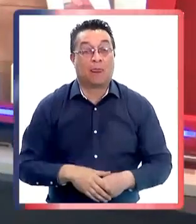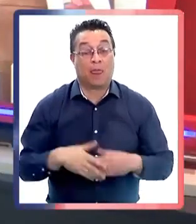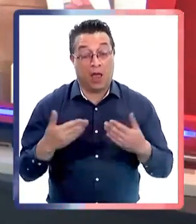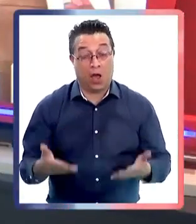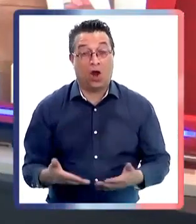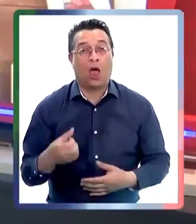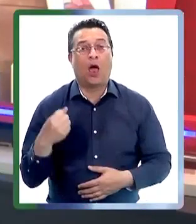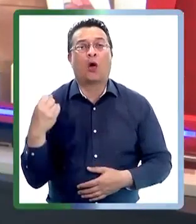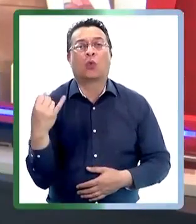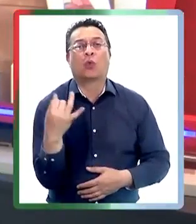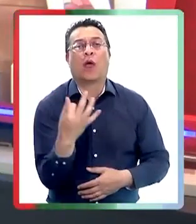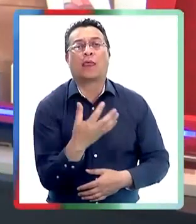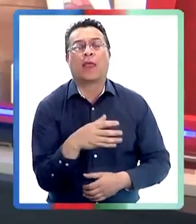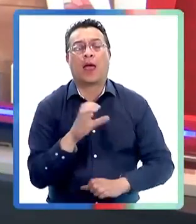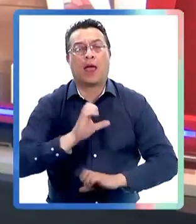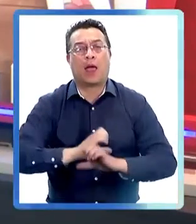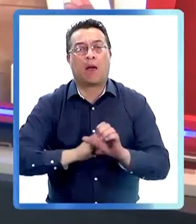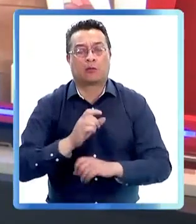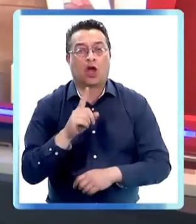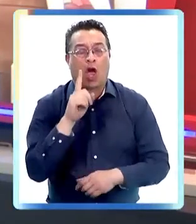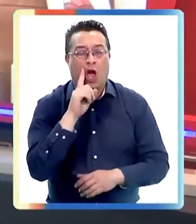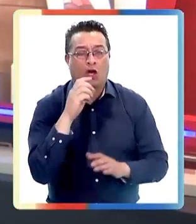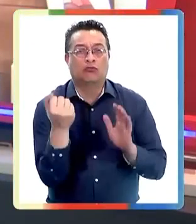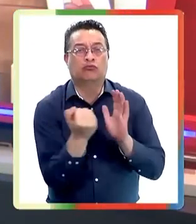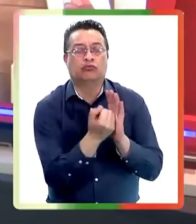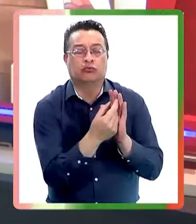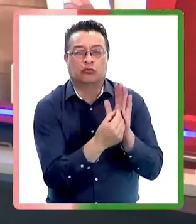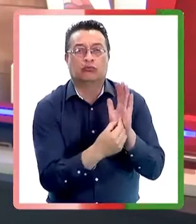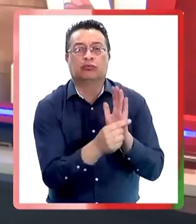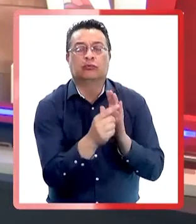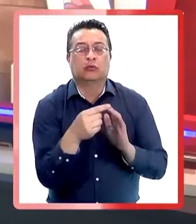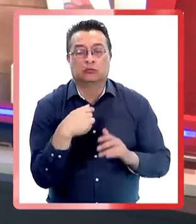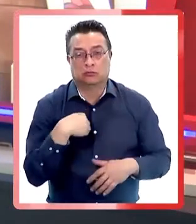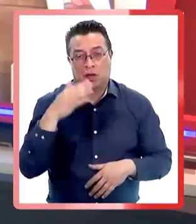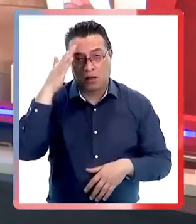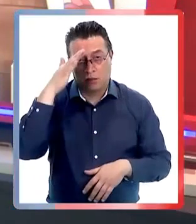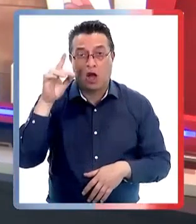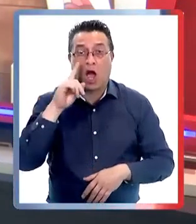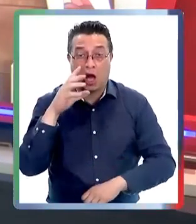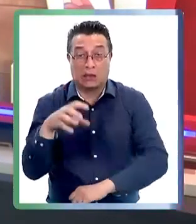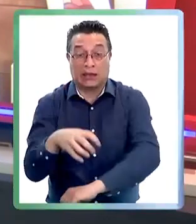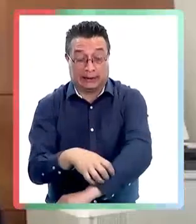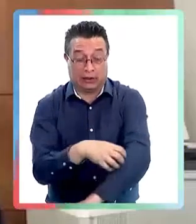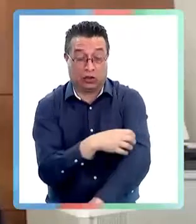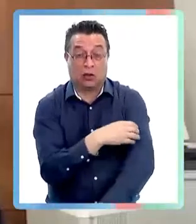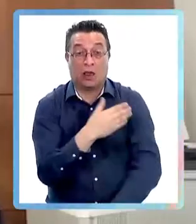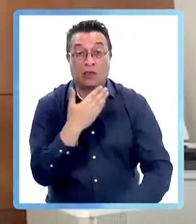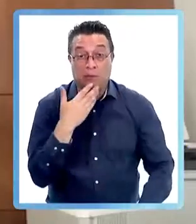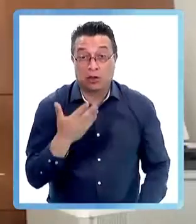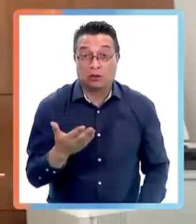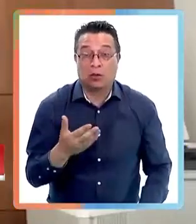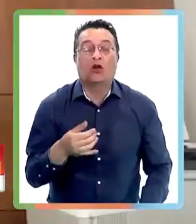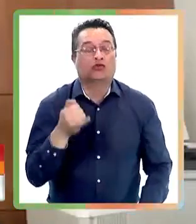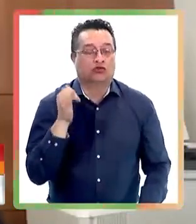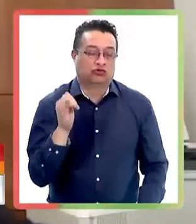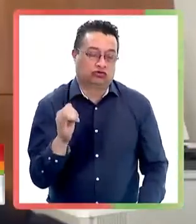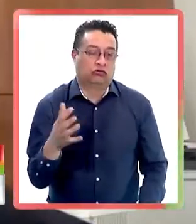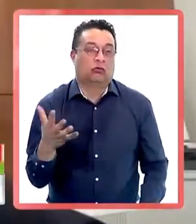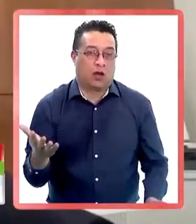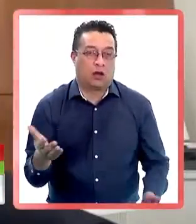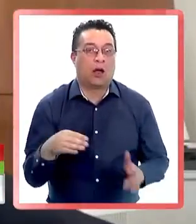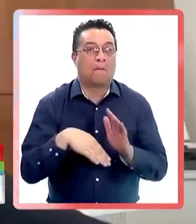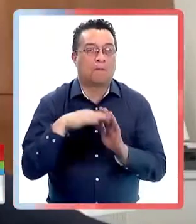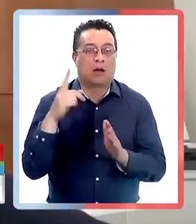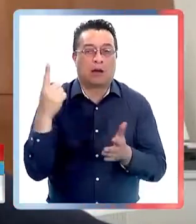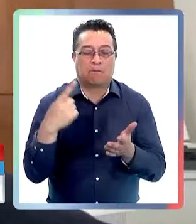Actualmente, ¿cuántas empresas tienen este sello? Y me imagino que hay de regiones también, ¿no? Sí, claro, han postulado